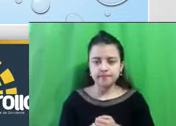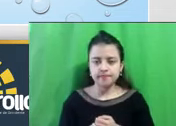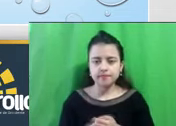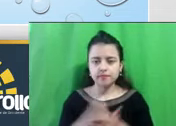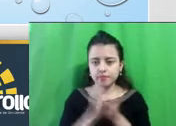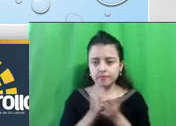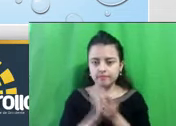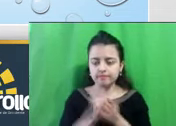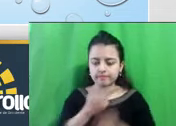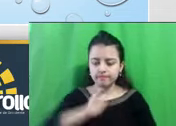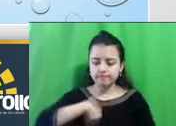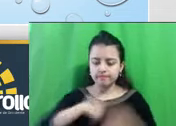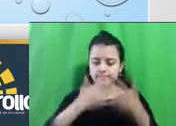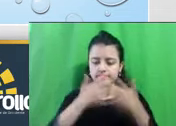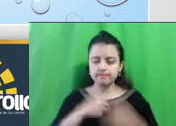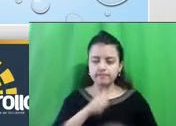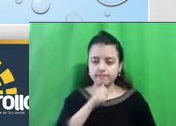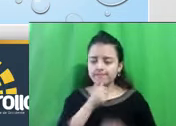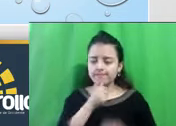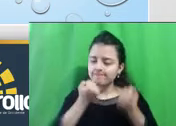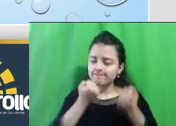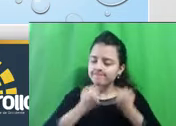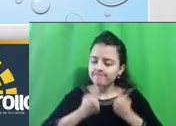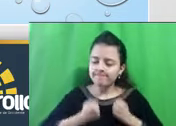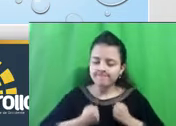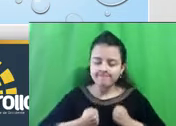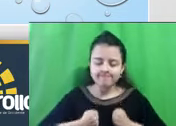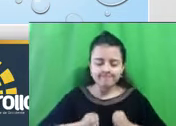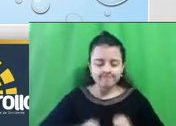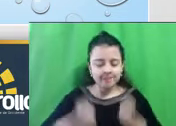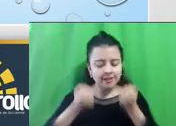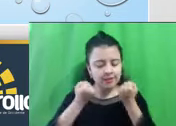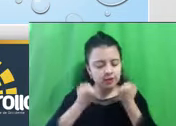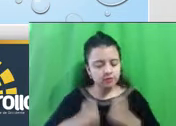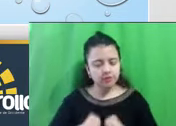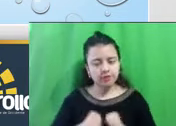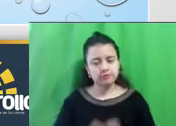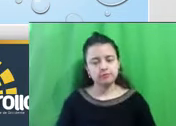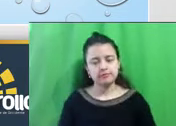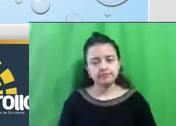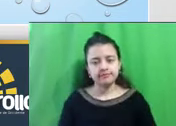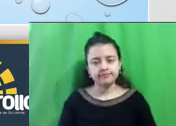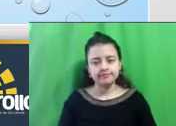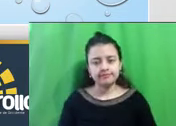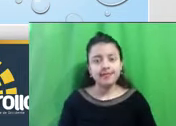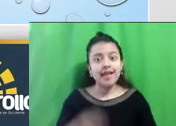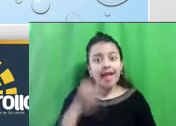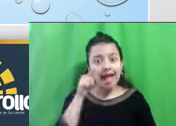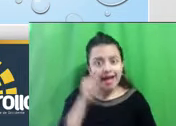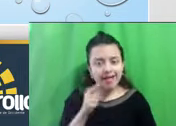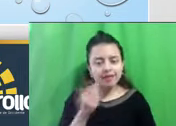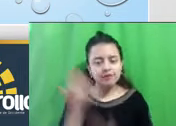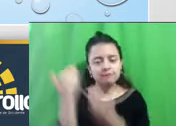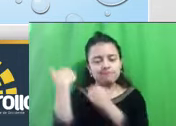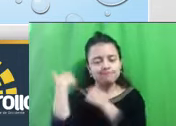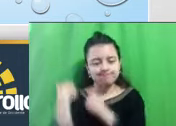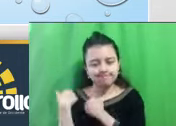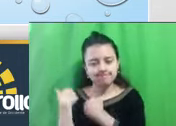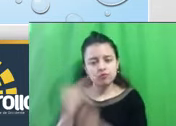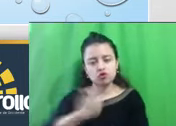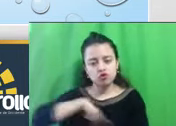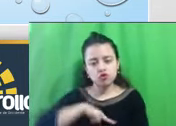para garantizarle el agua sin importar la capacidad adquisitiva que tenga el usuario. Y ahí es donde comenzamos nosotros a mirar de qué forma las tarifas